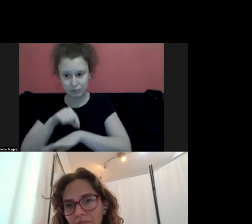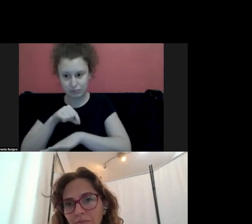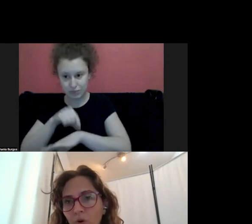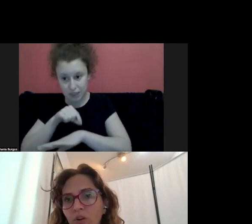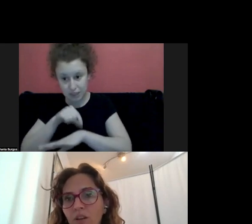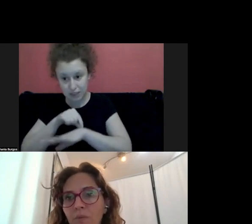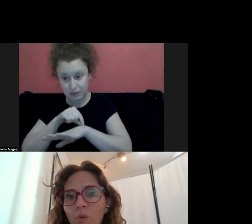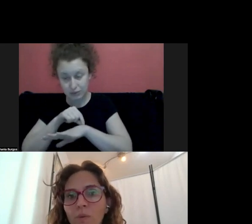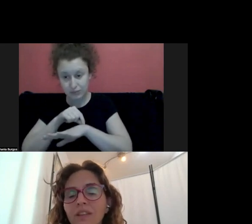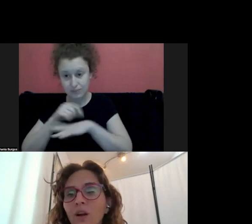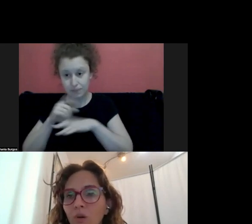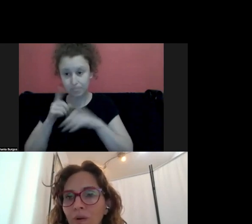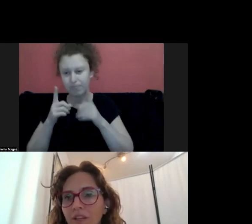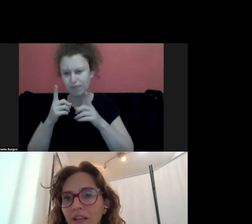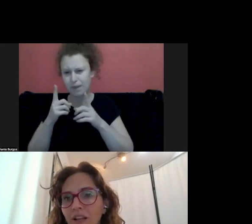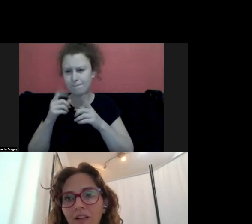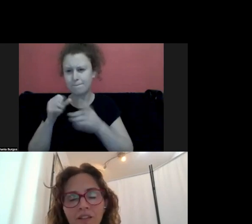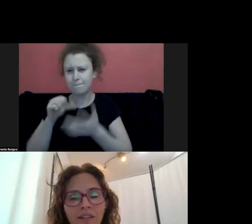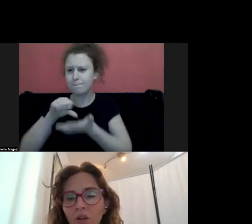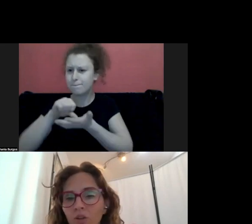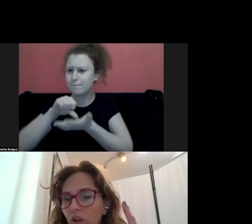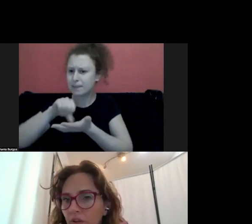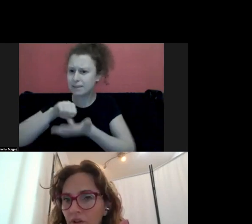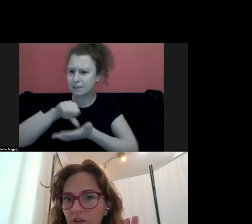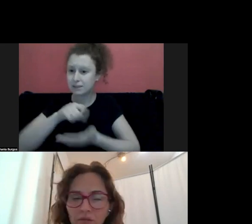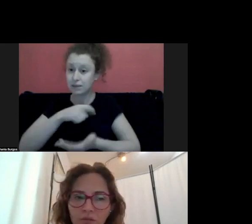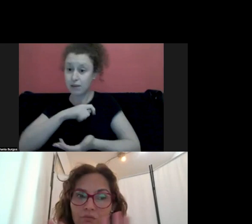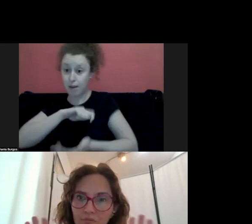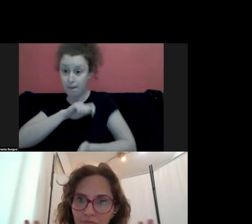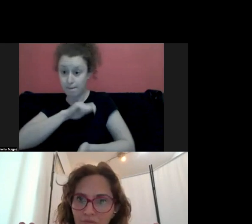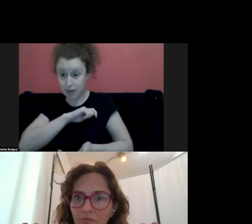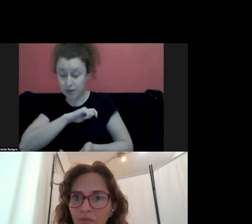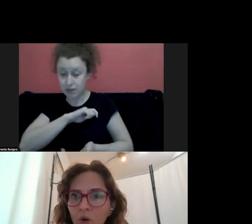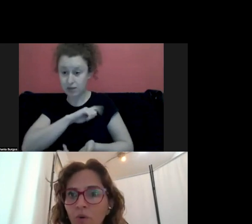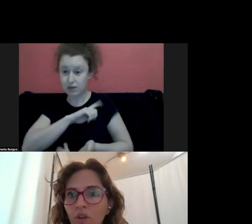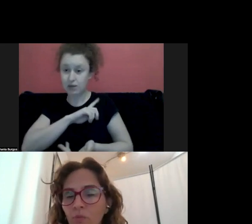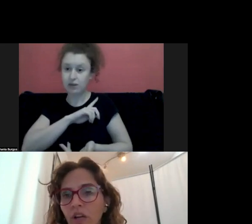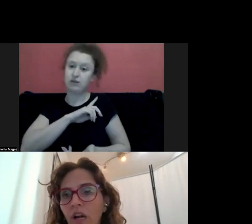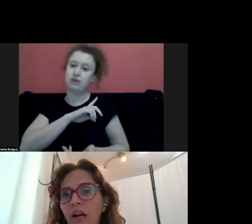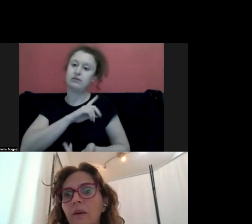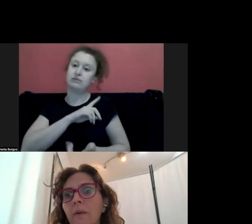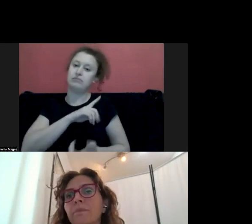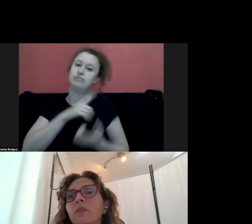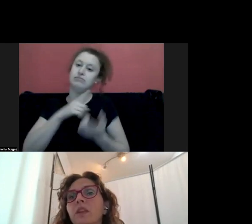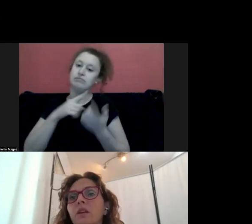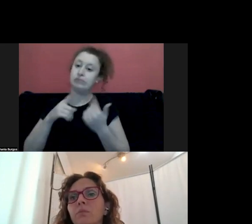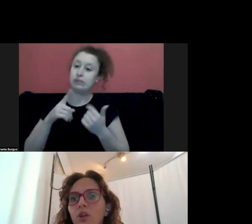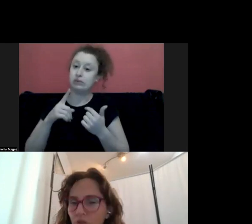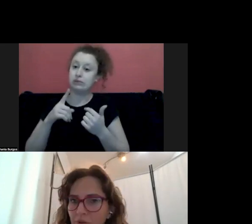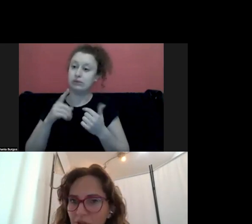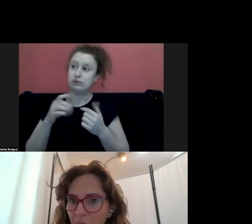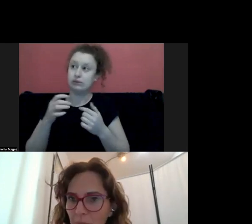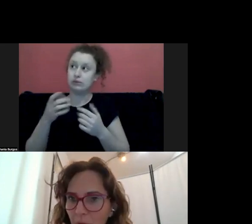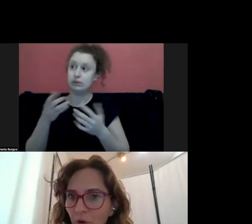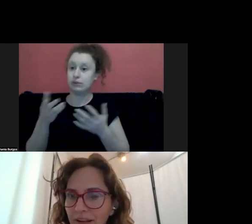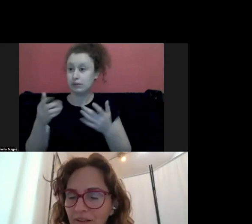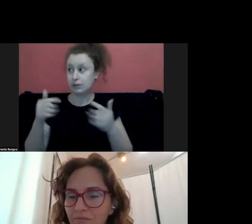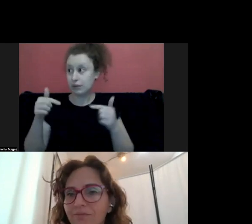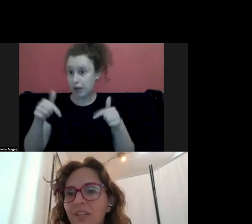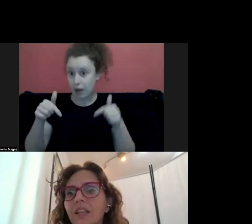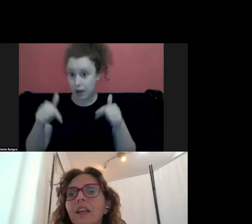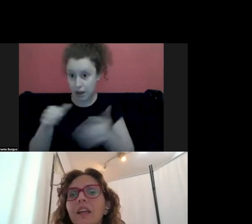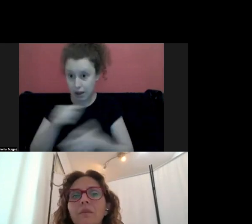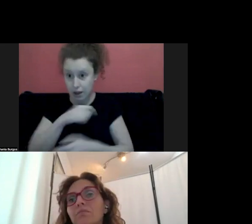que, por lo que me comentan compañeras que están al otro lado del charco, no nos podemos quejar, pero siempre se puede